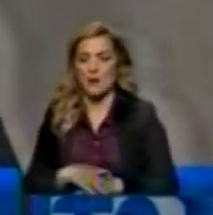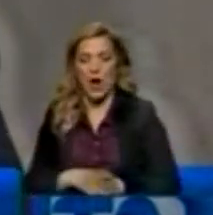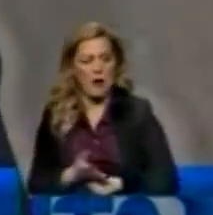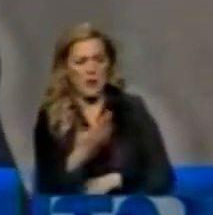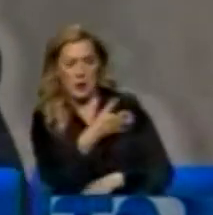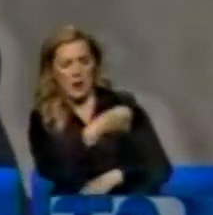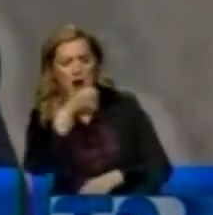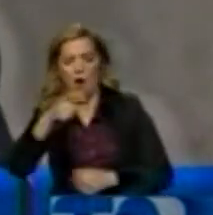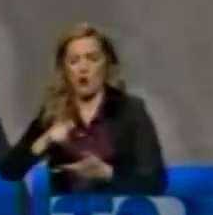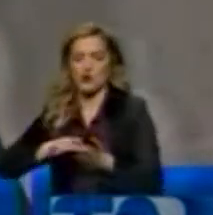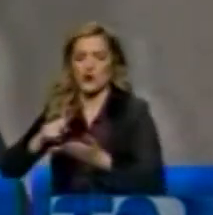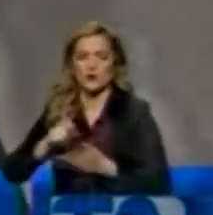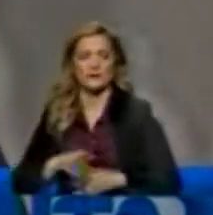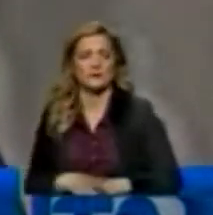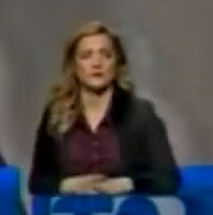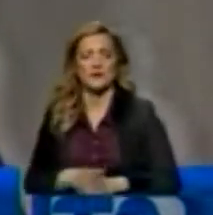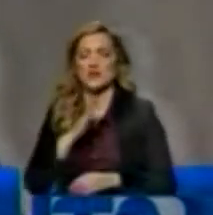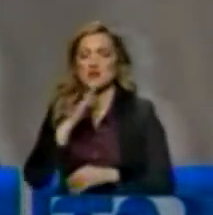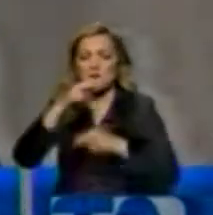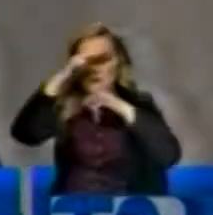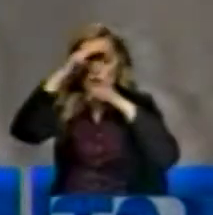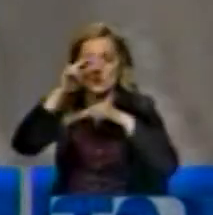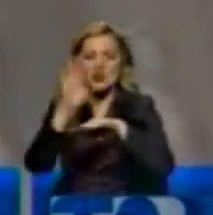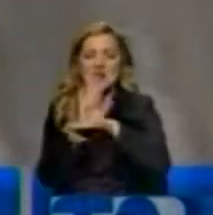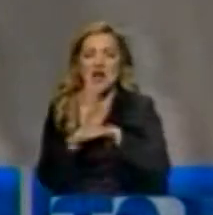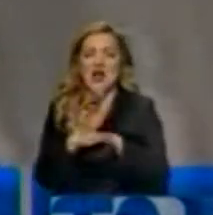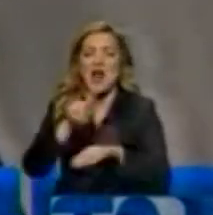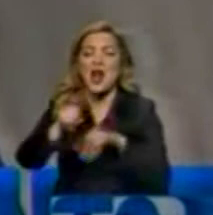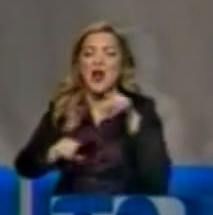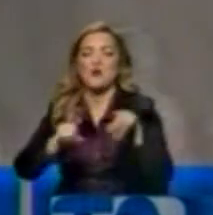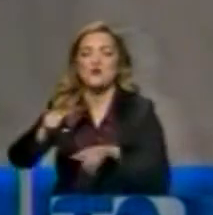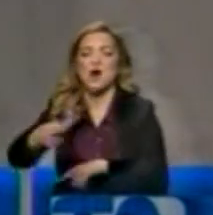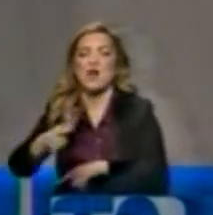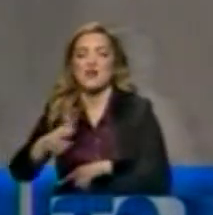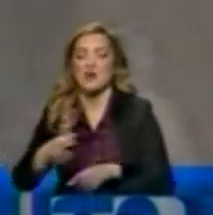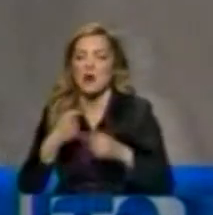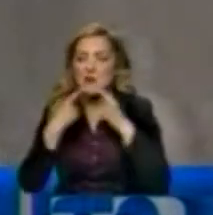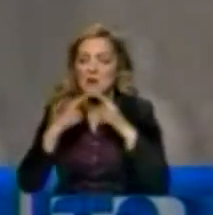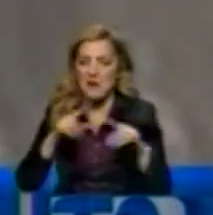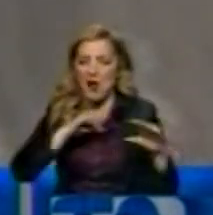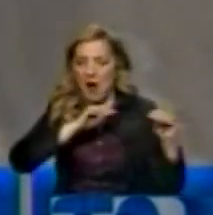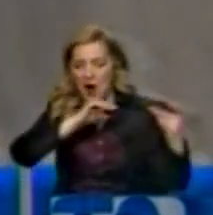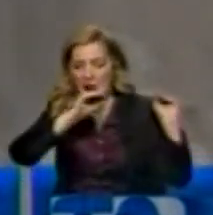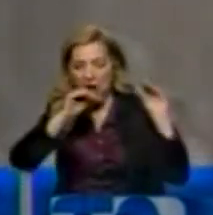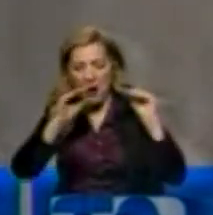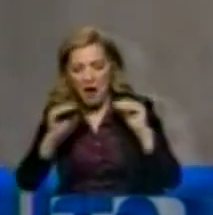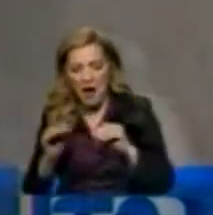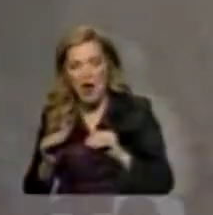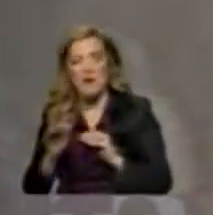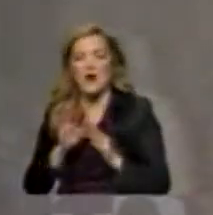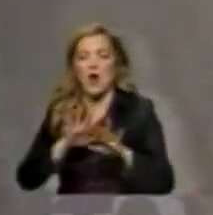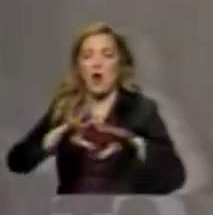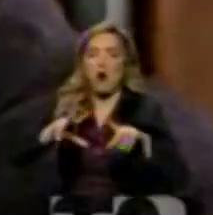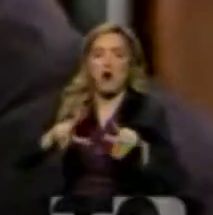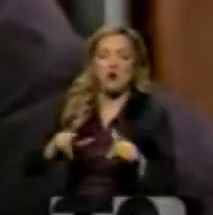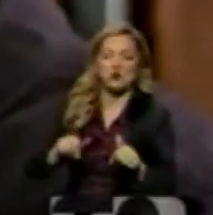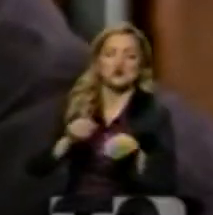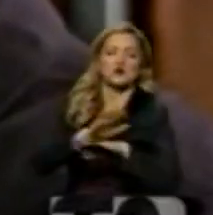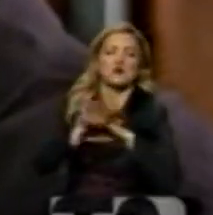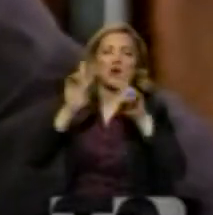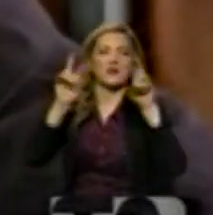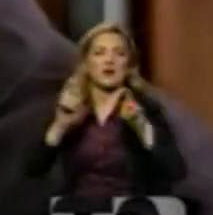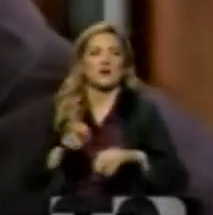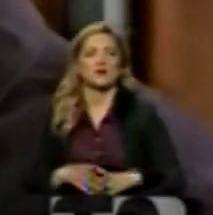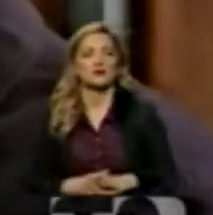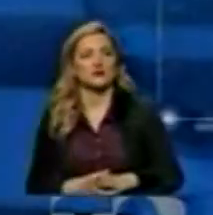que han utilizado ciertos medios de comunicación para darle un aspecto de corrupción al asunto. El proceso